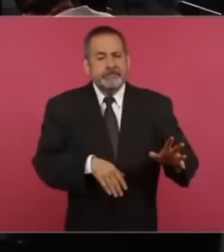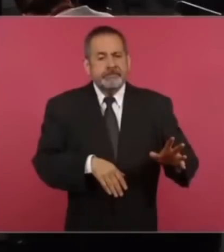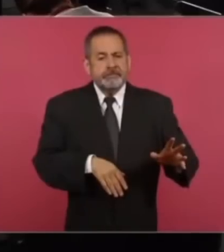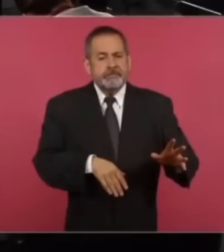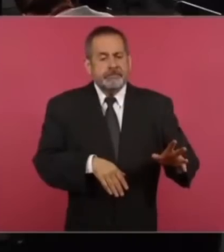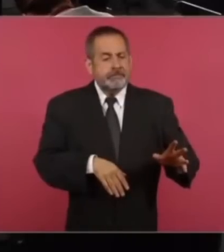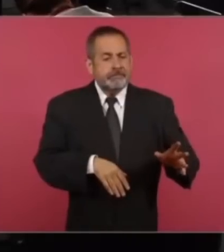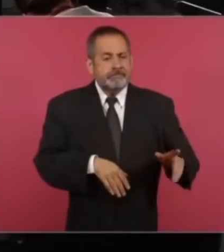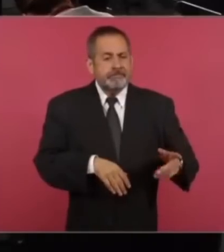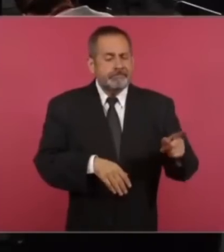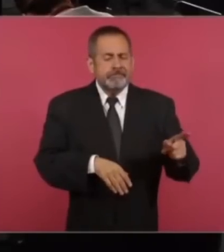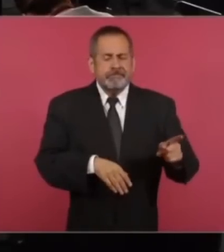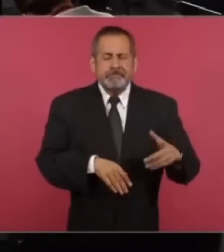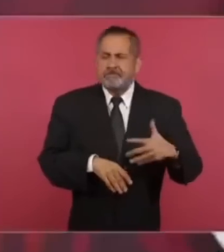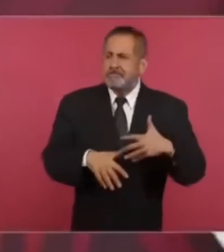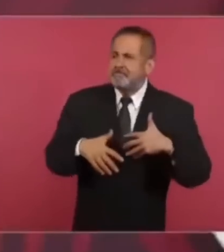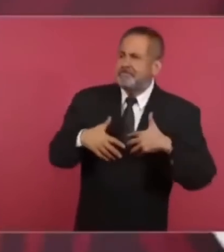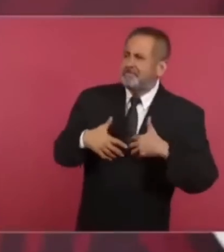no alcanzan